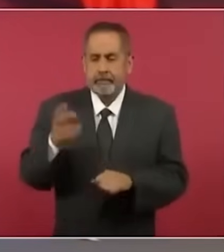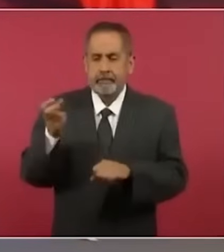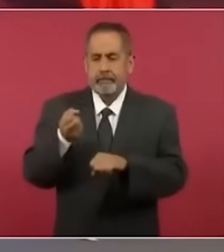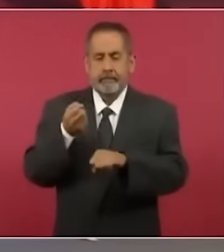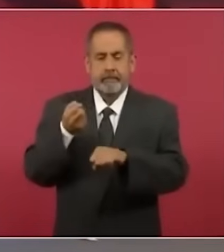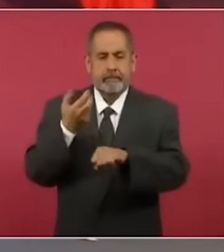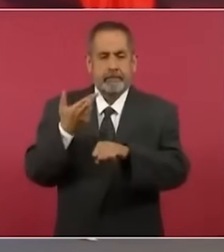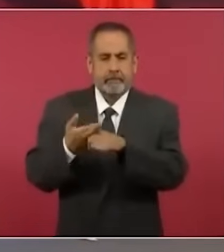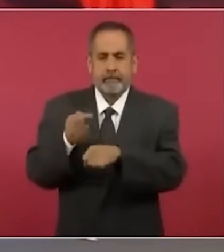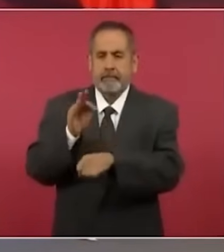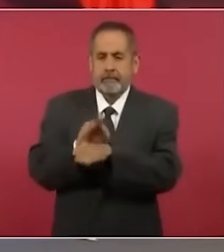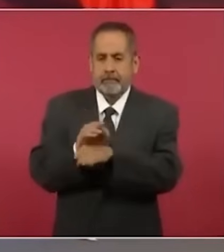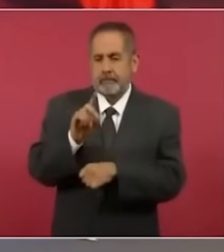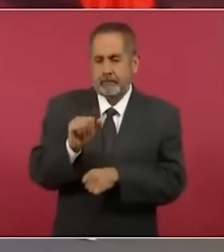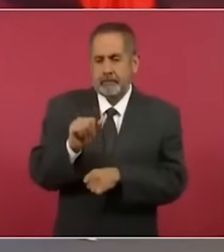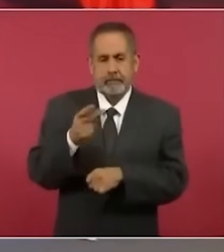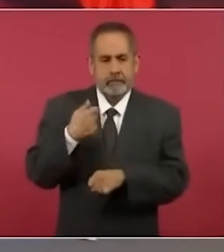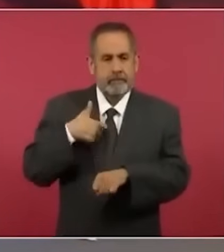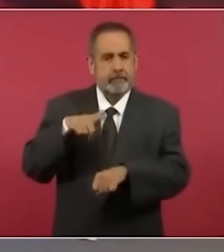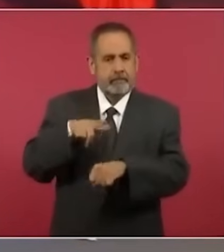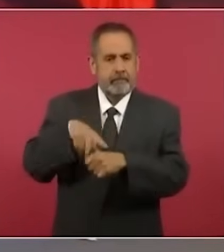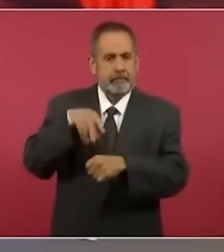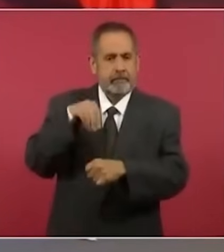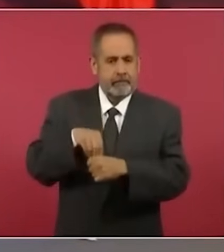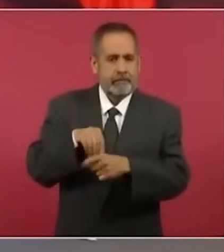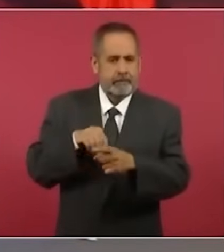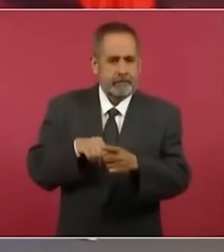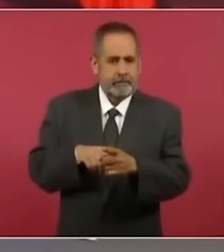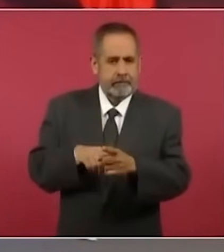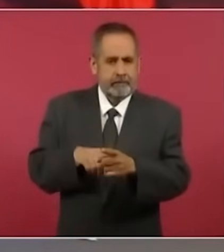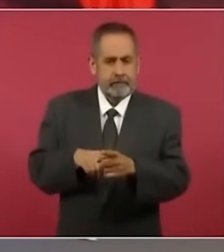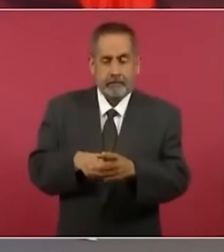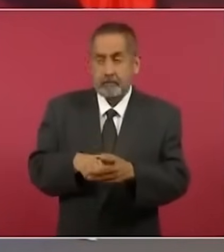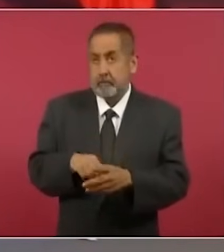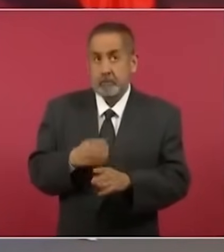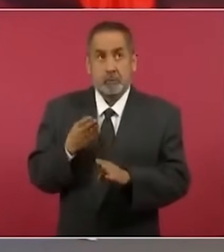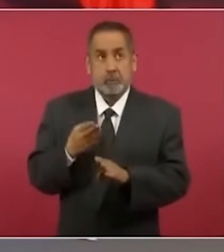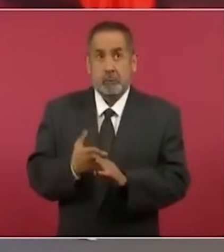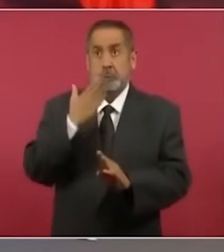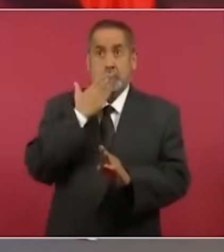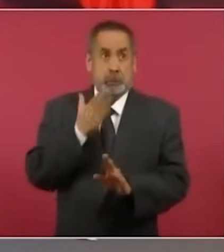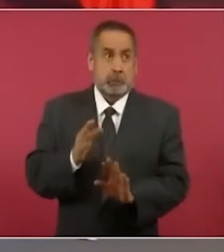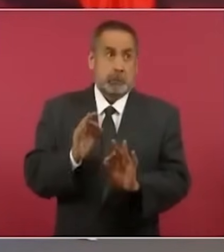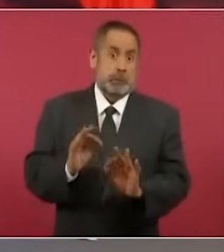Secretaría de Protección de Datos Personales. Esto lo hacen muy bien,